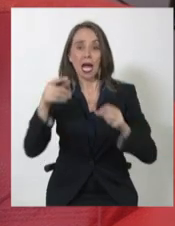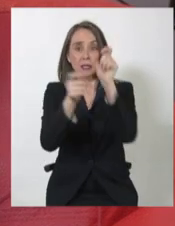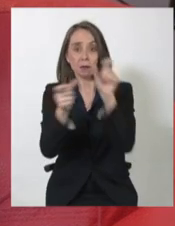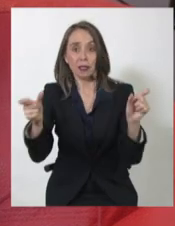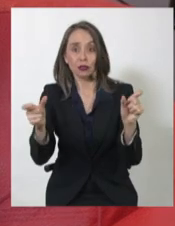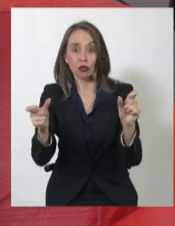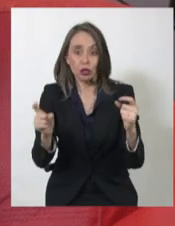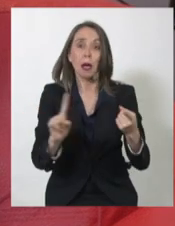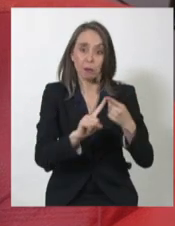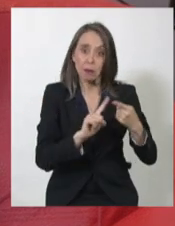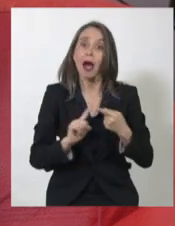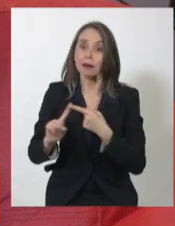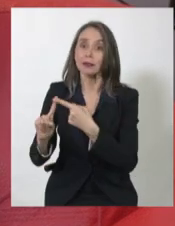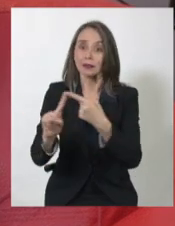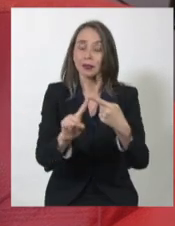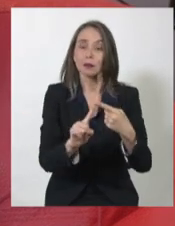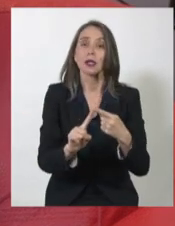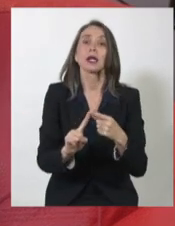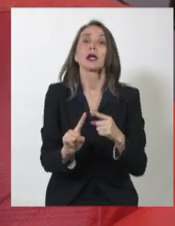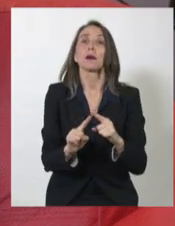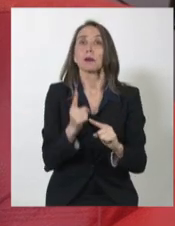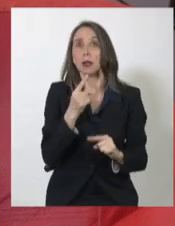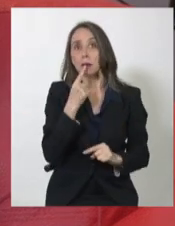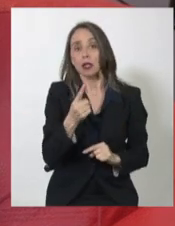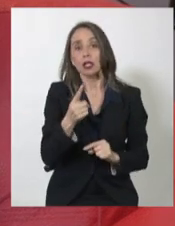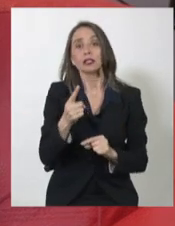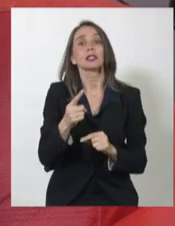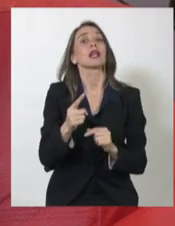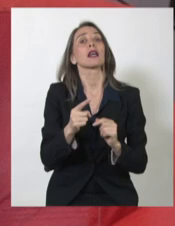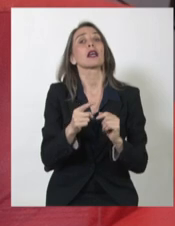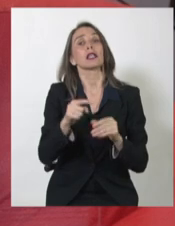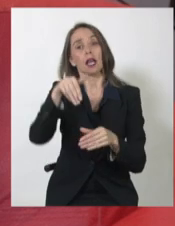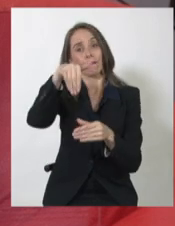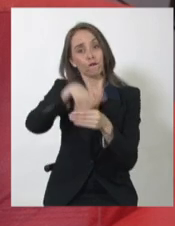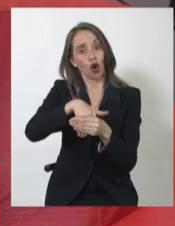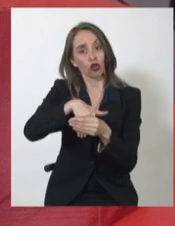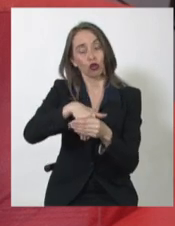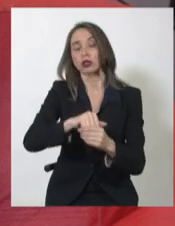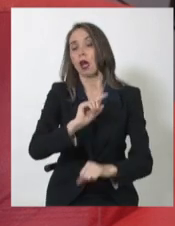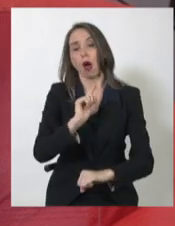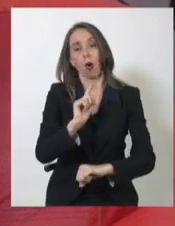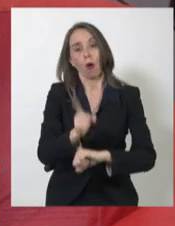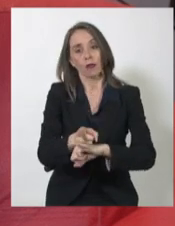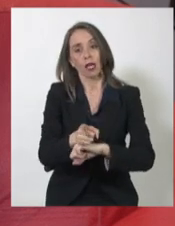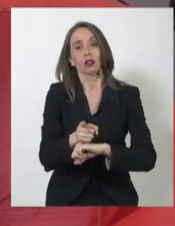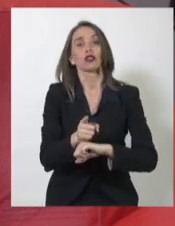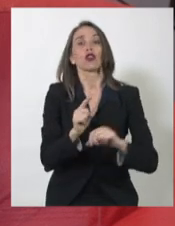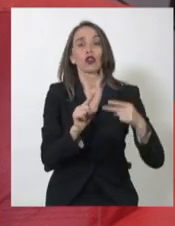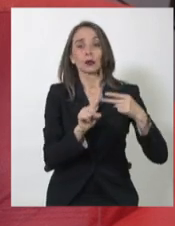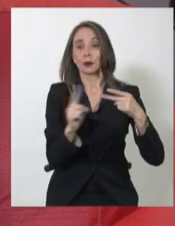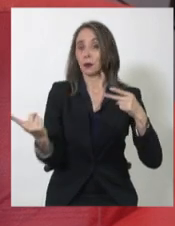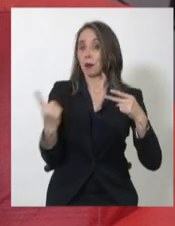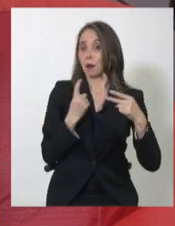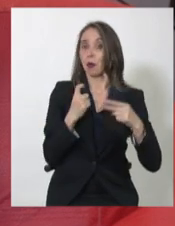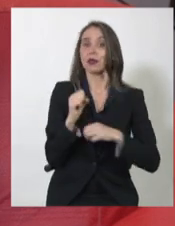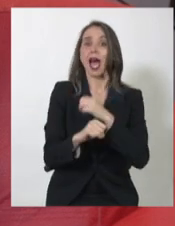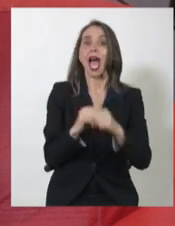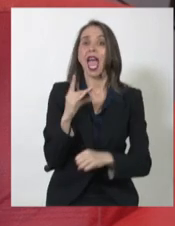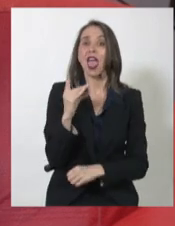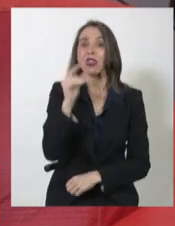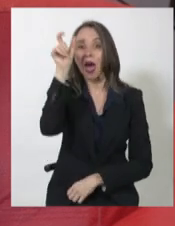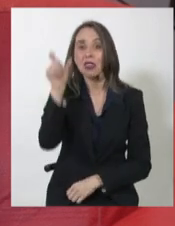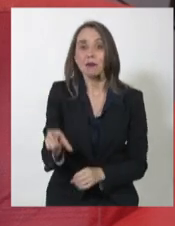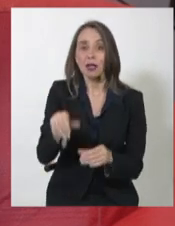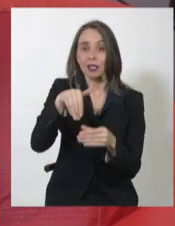gente. Entonces, la primera es un voto obligatorio. En cuanto a la edad, me parece también que, como debe